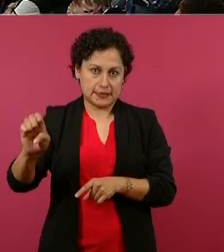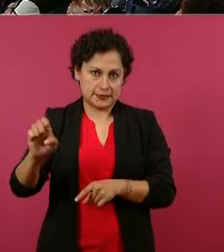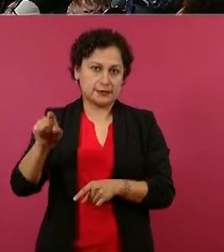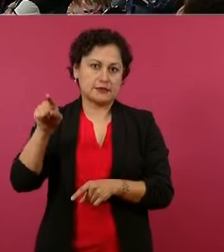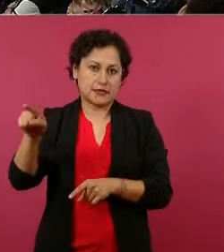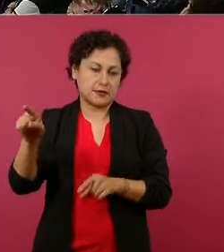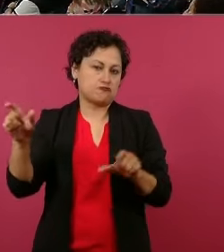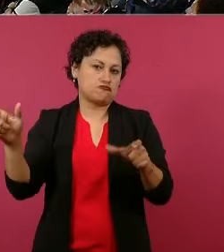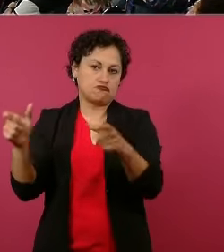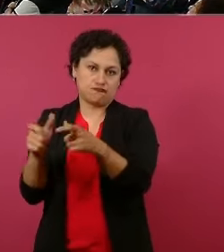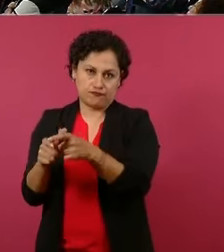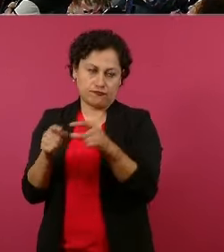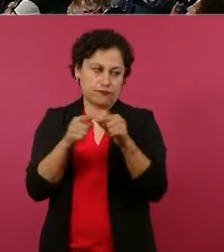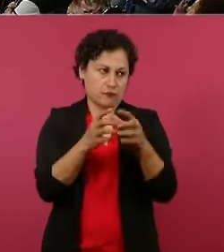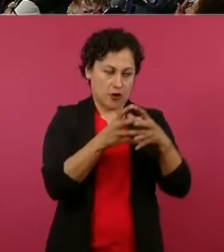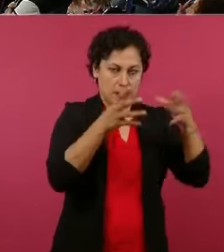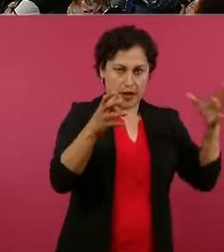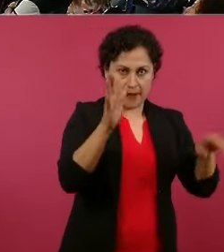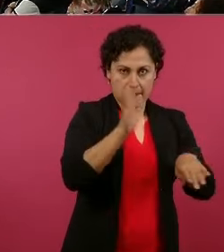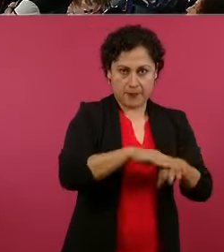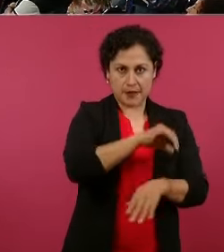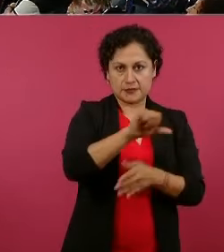clínicas del